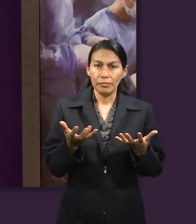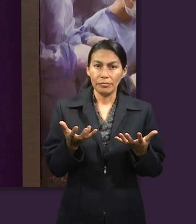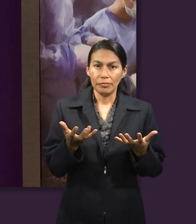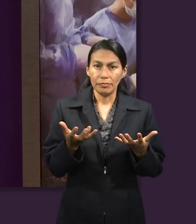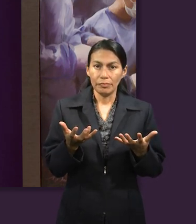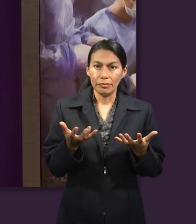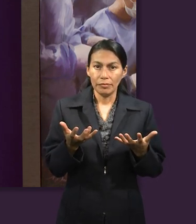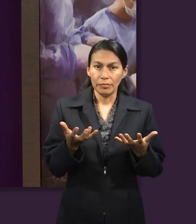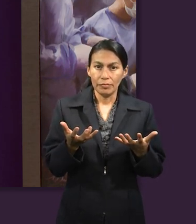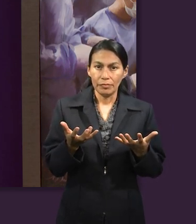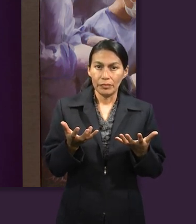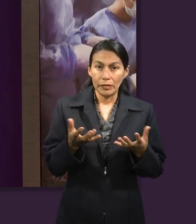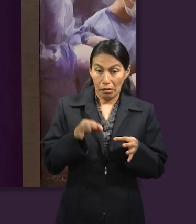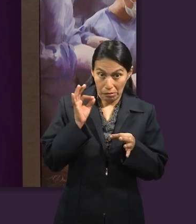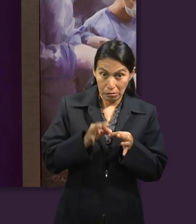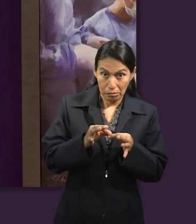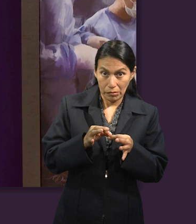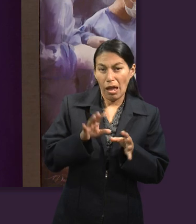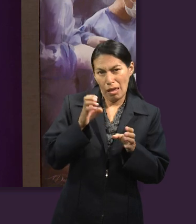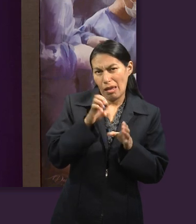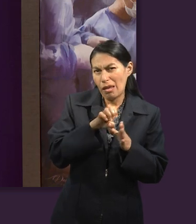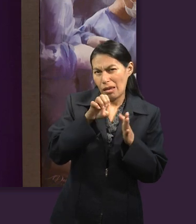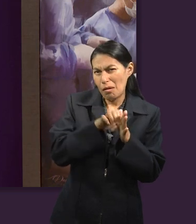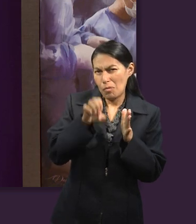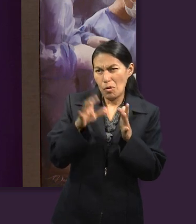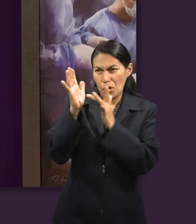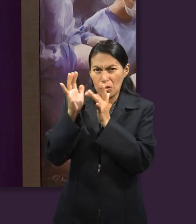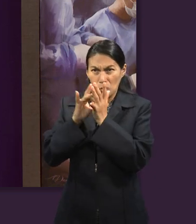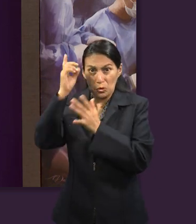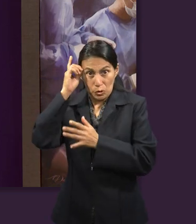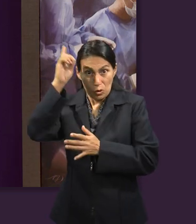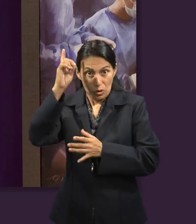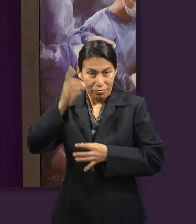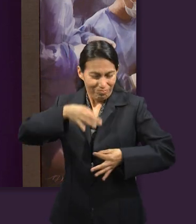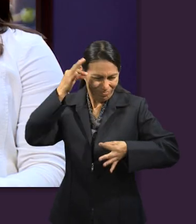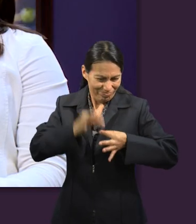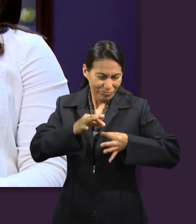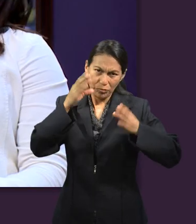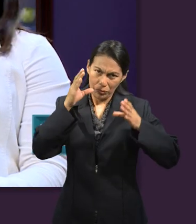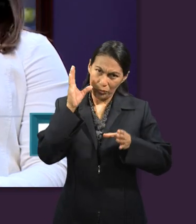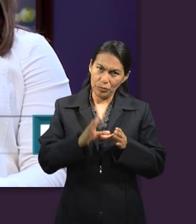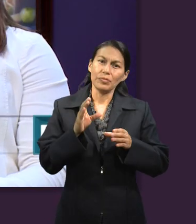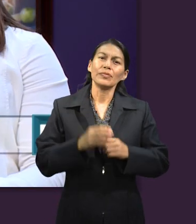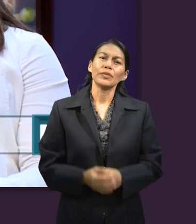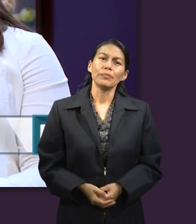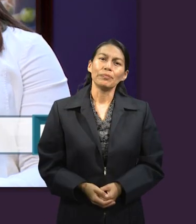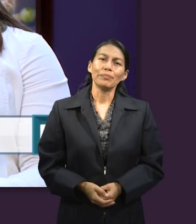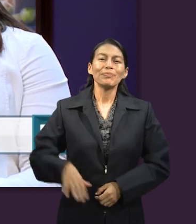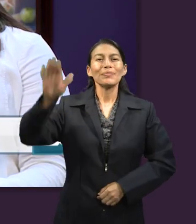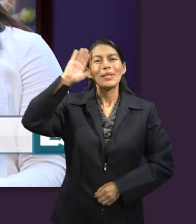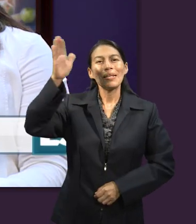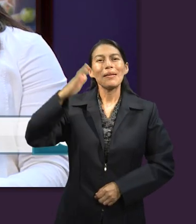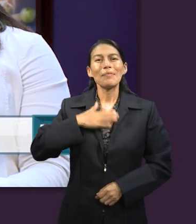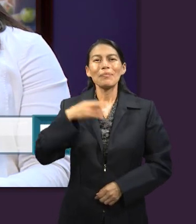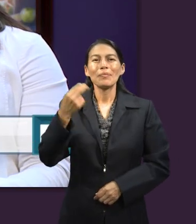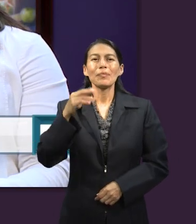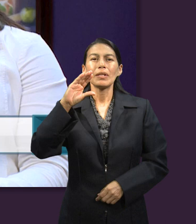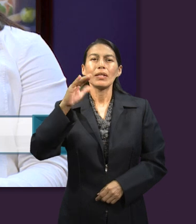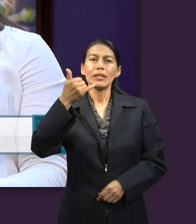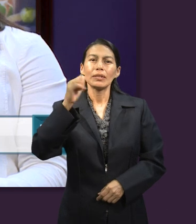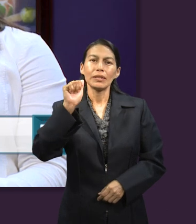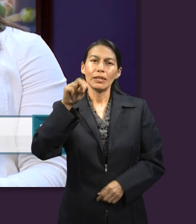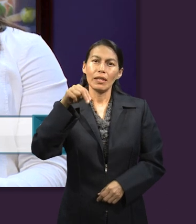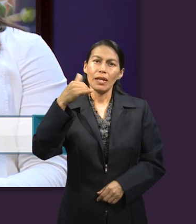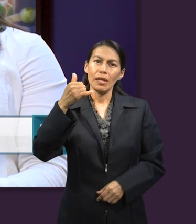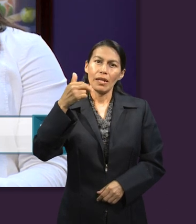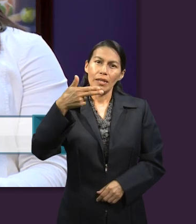ya que se puede dar por sentado en el caso de dios hola mi nombre es jean ya y yo creo que la